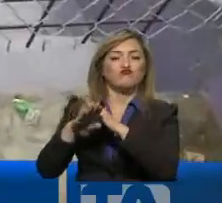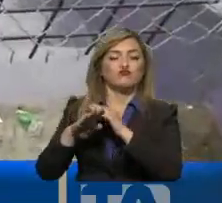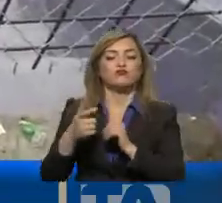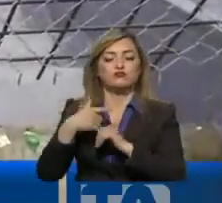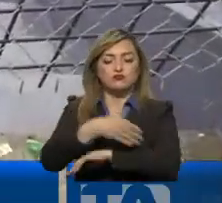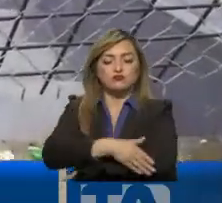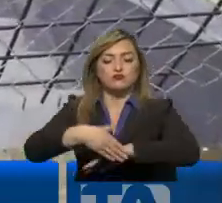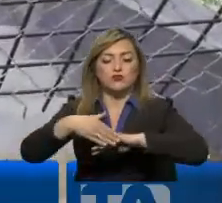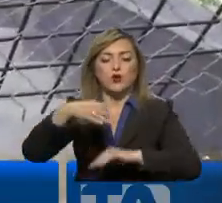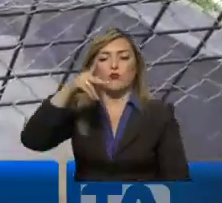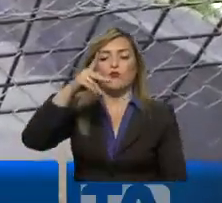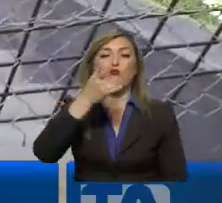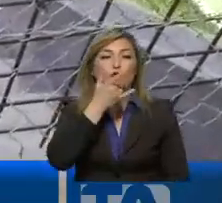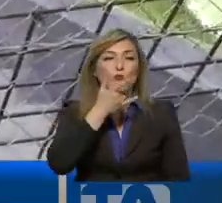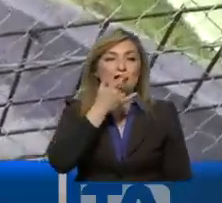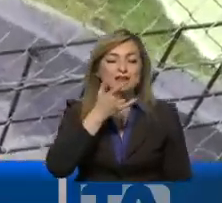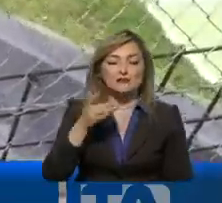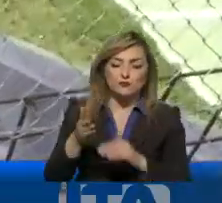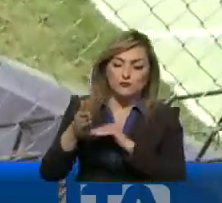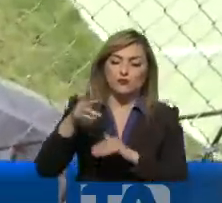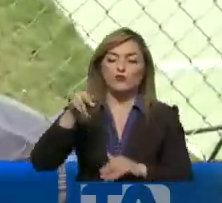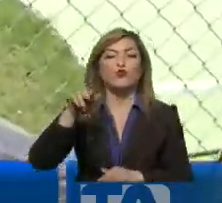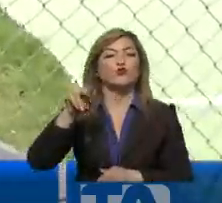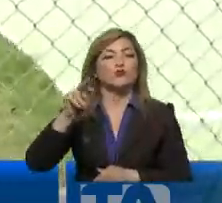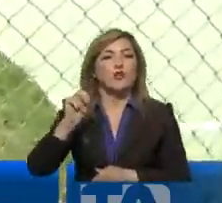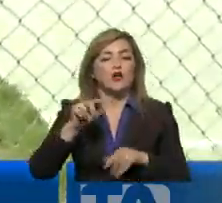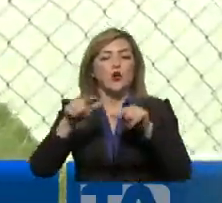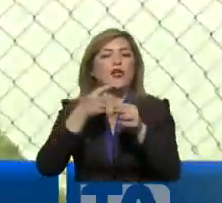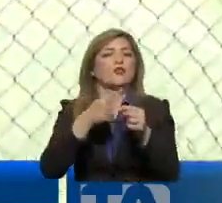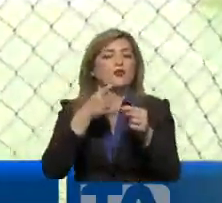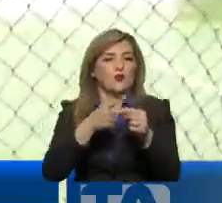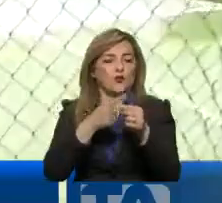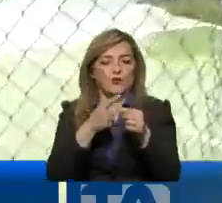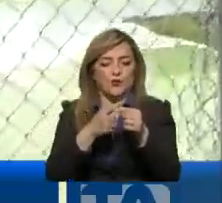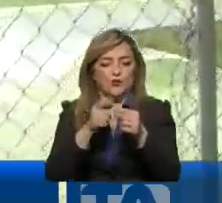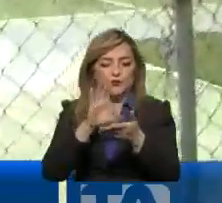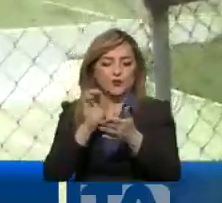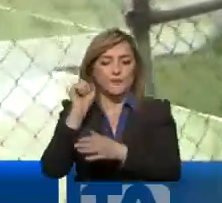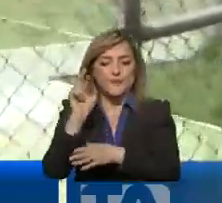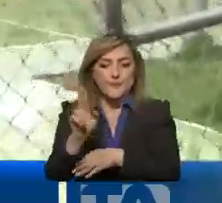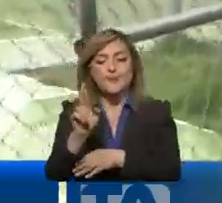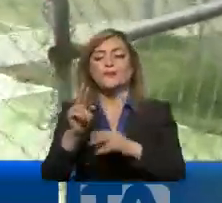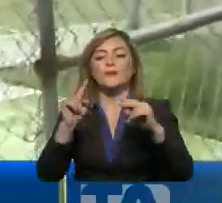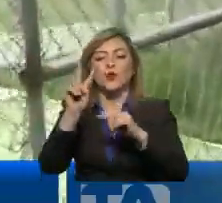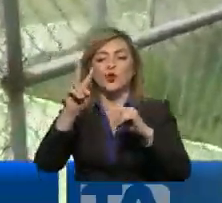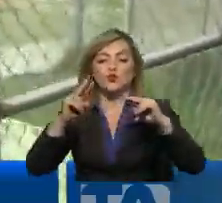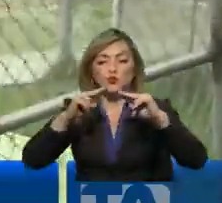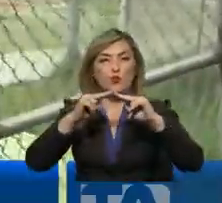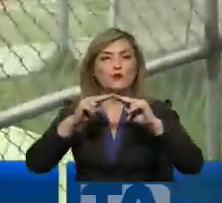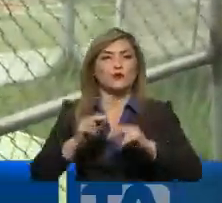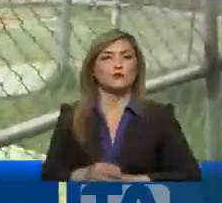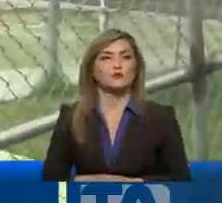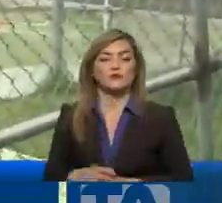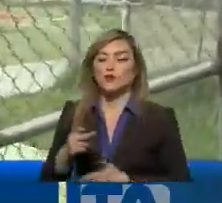ubicado en las calles Pomasqui y Punaes. Esto es en el sector de los dos puentes, en el centro sur de la capital. ¿Qué sucedió? Pues desde